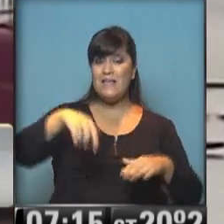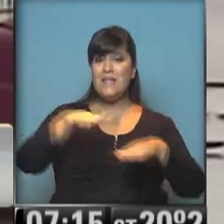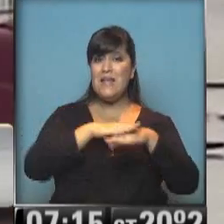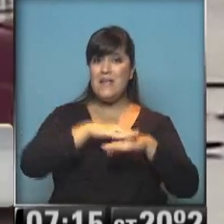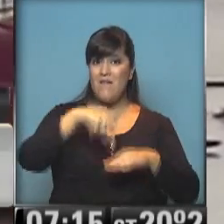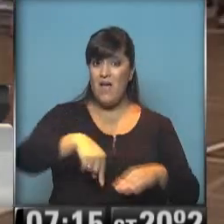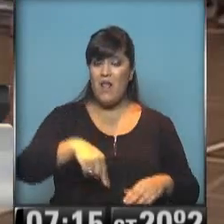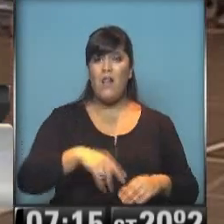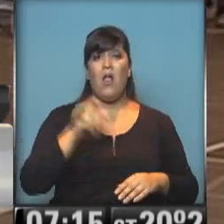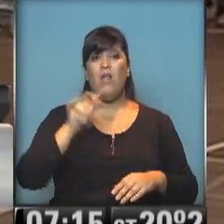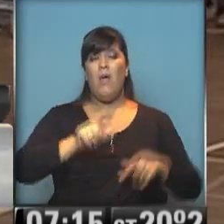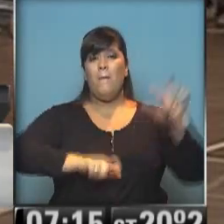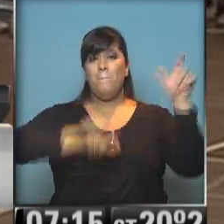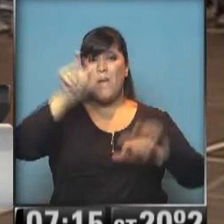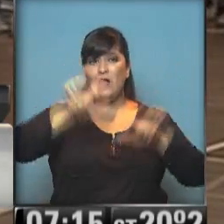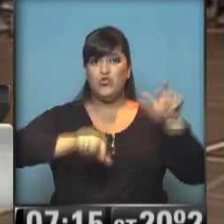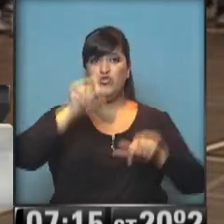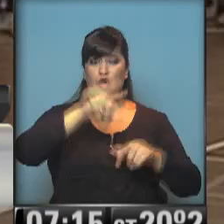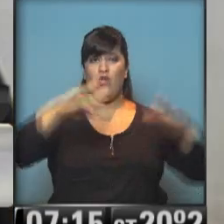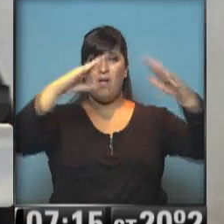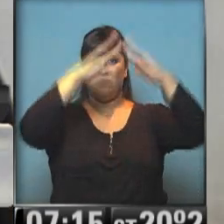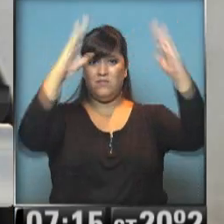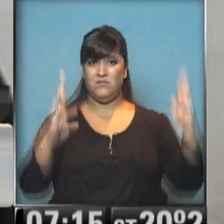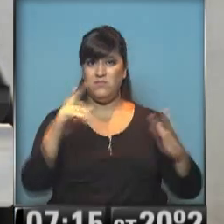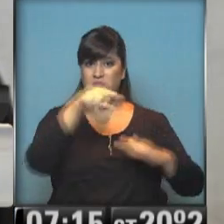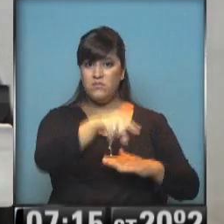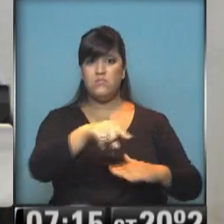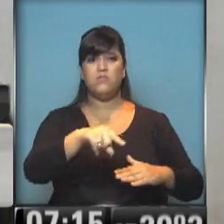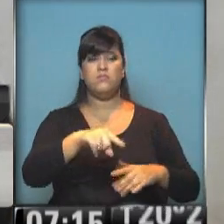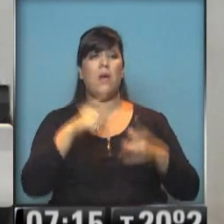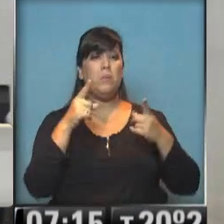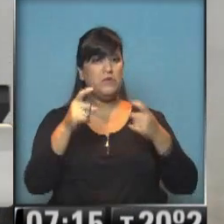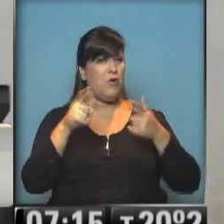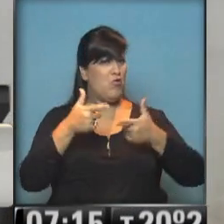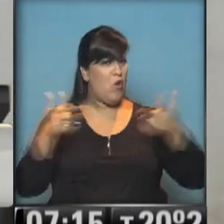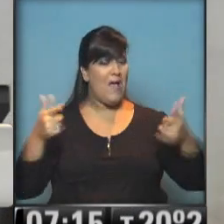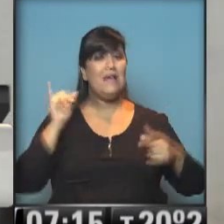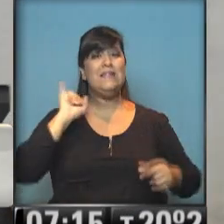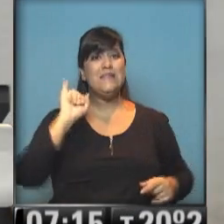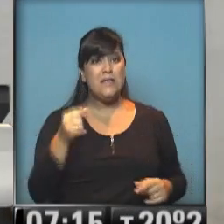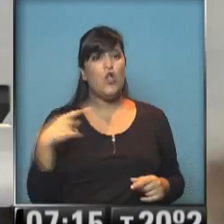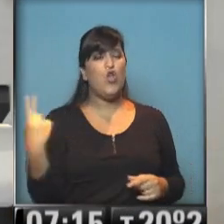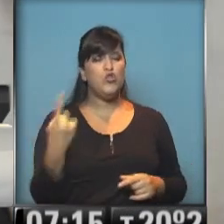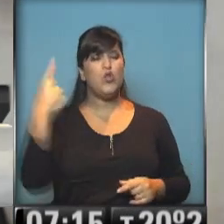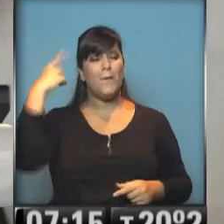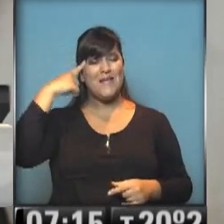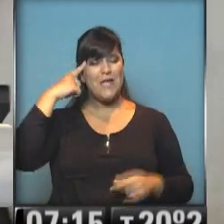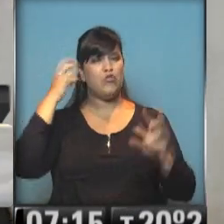de personas en el centro de evacuados no hay ninguna necesidad. Sí, estamos previendo